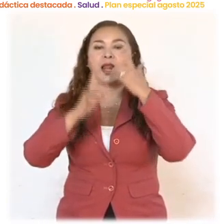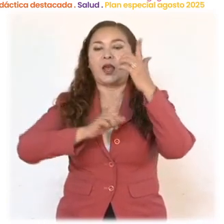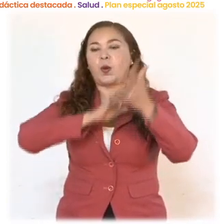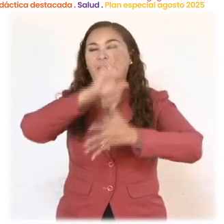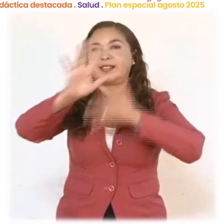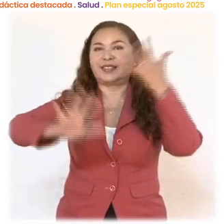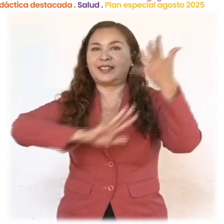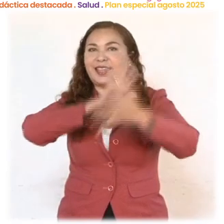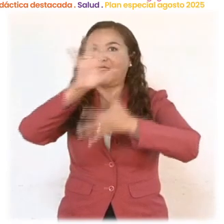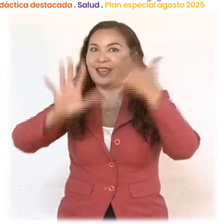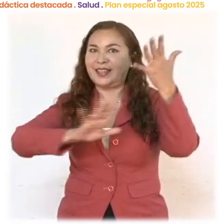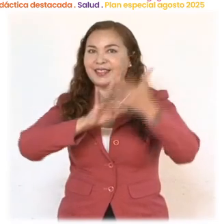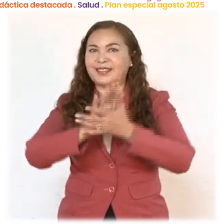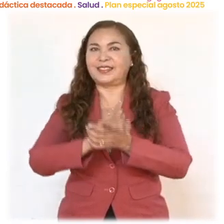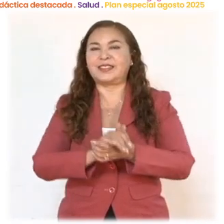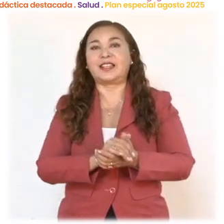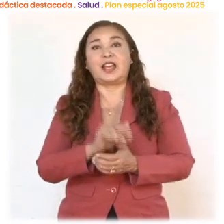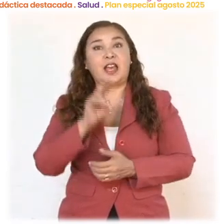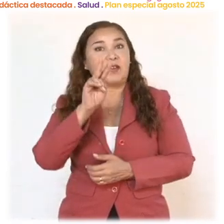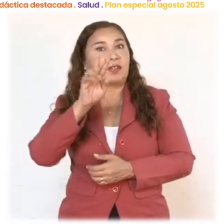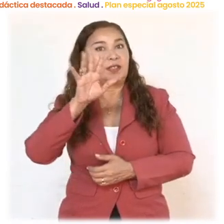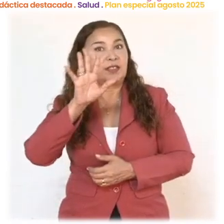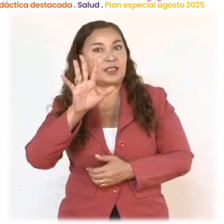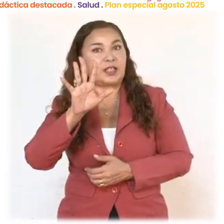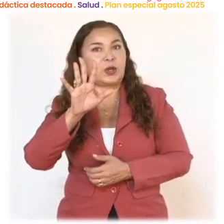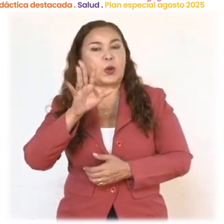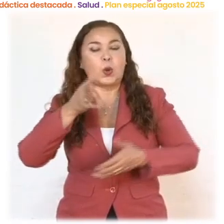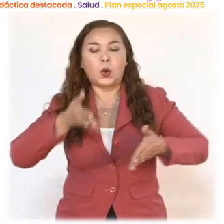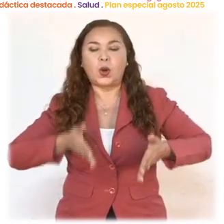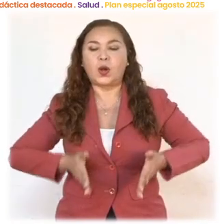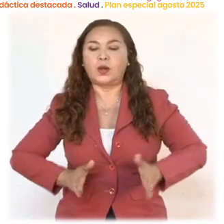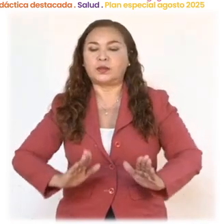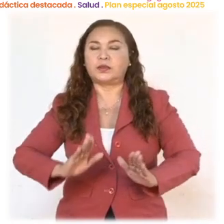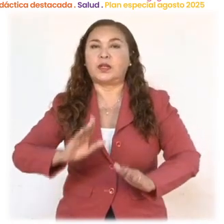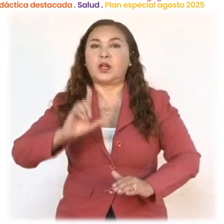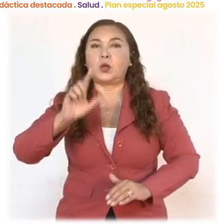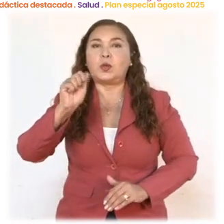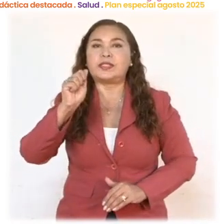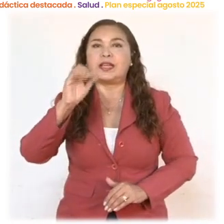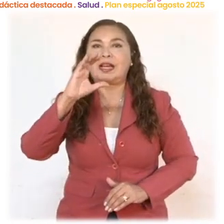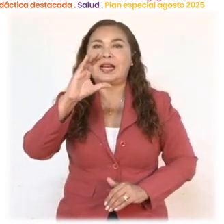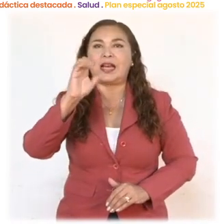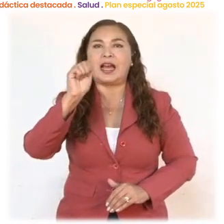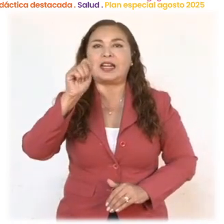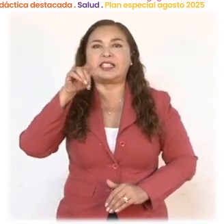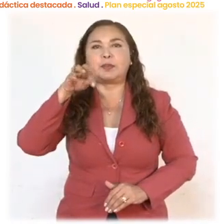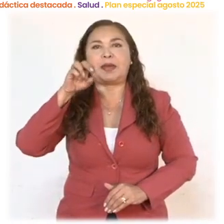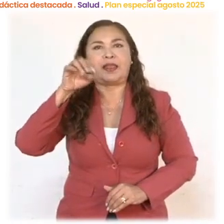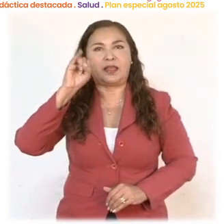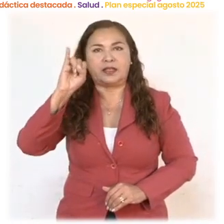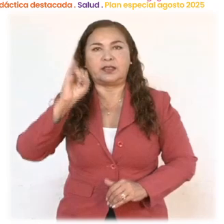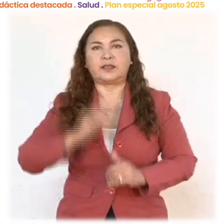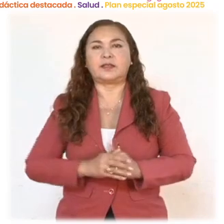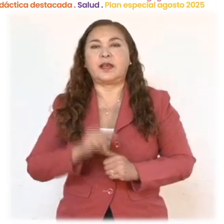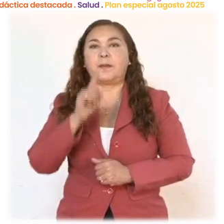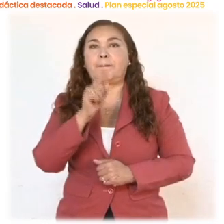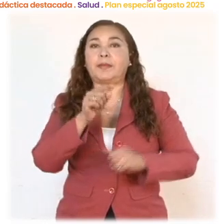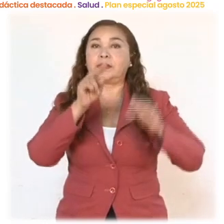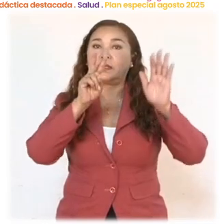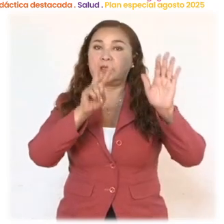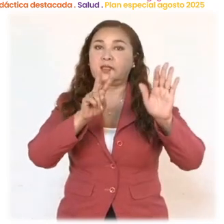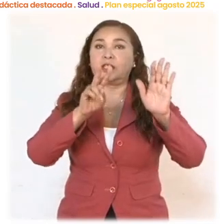de señas día 25 natalicio de Luisa Cáceres de arismendi